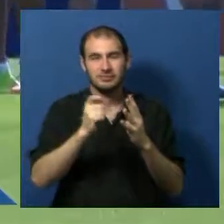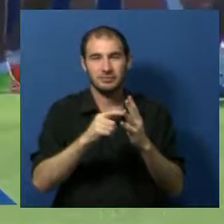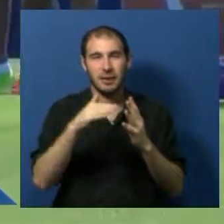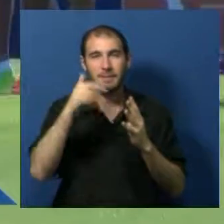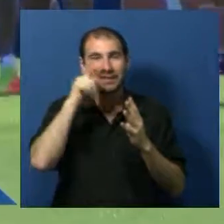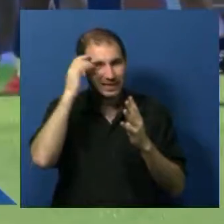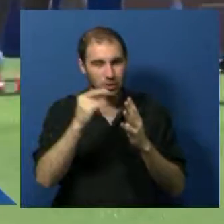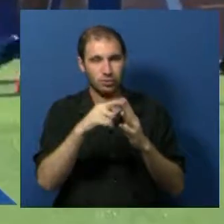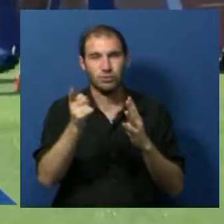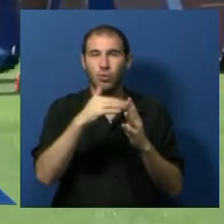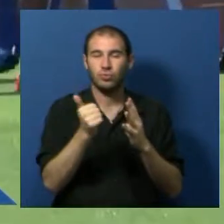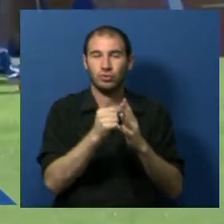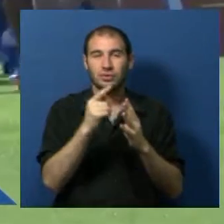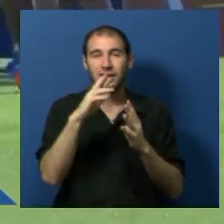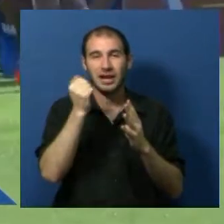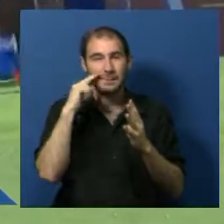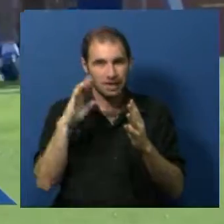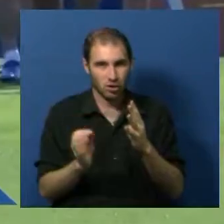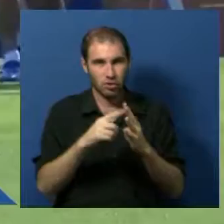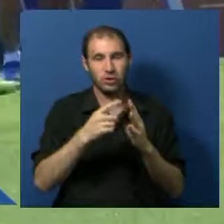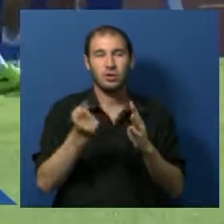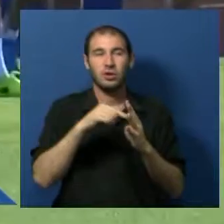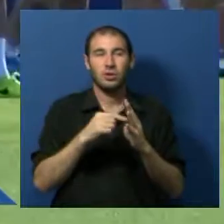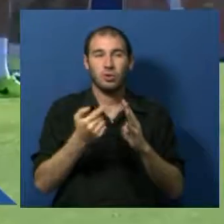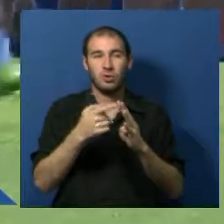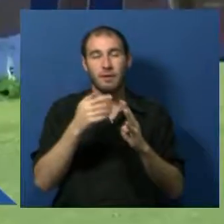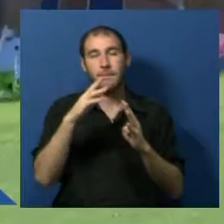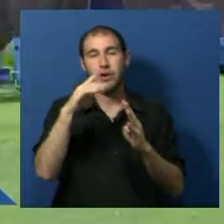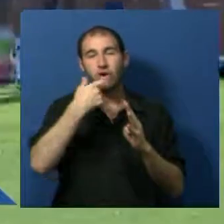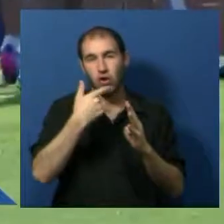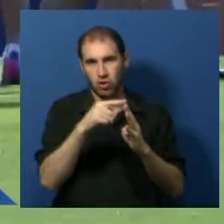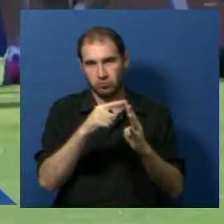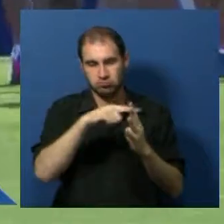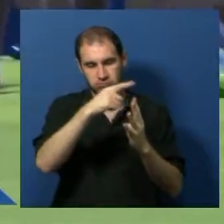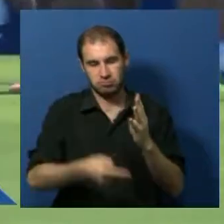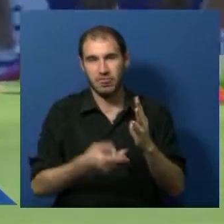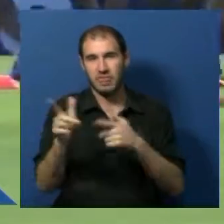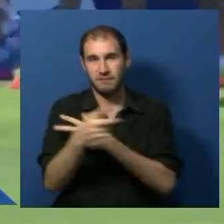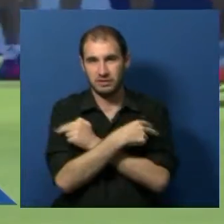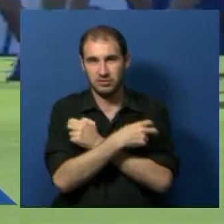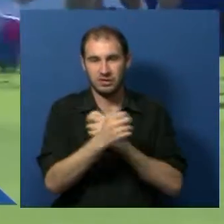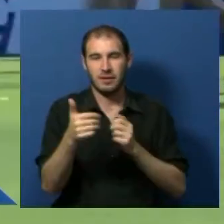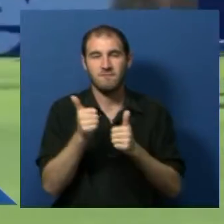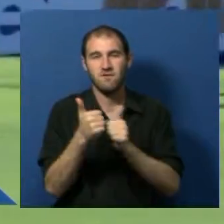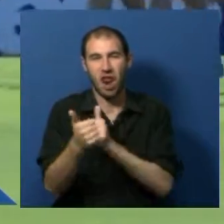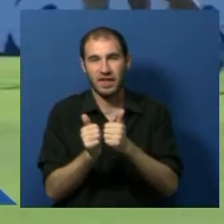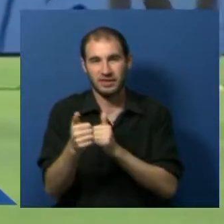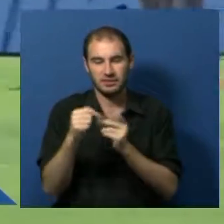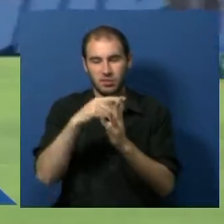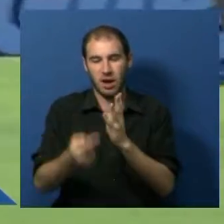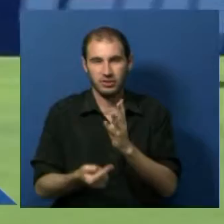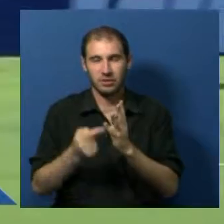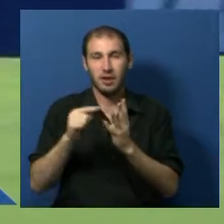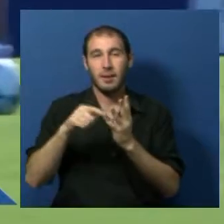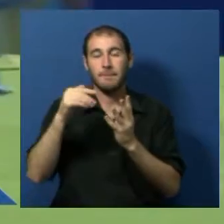Mateo Musacchio junto a Ramiro Funes Mori. Por el sector izquierdo, Marcos Rojo, esa va a ser la defensa. Los volantes, cuatro. El